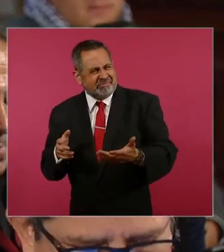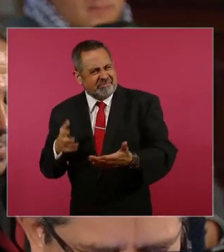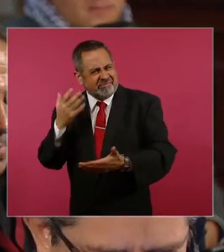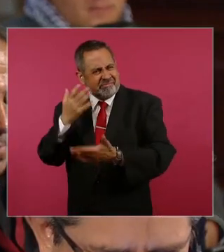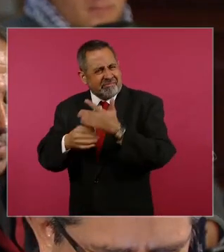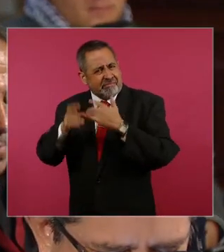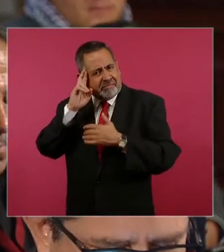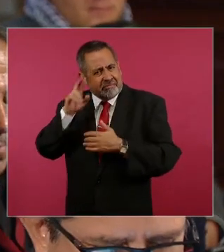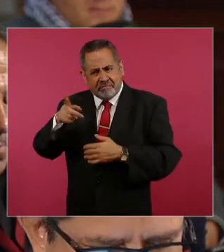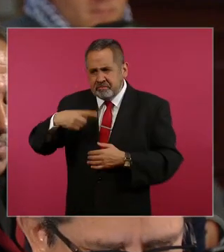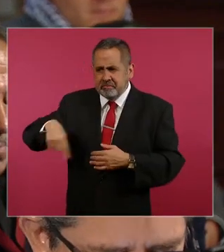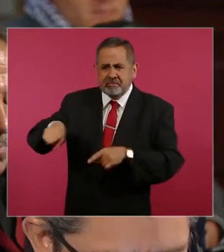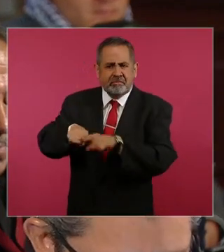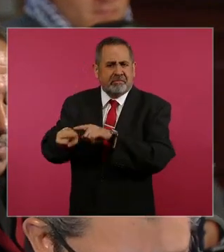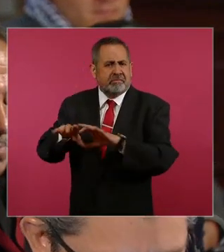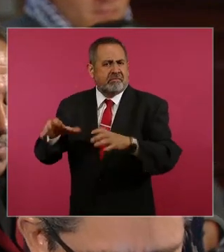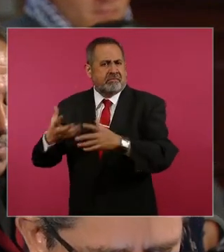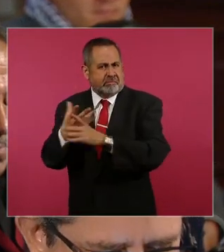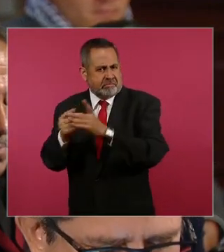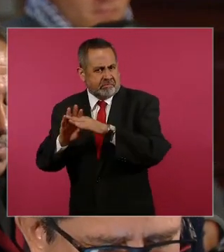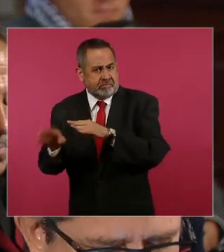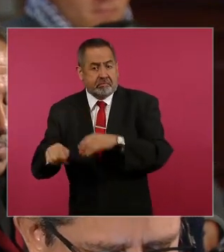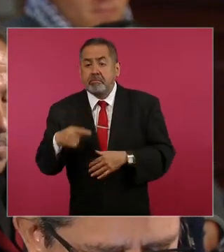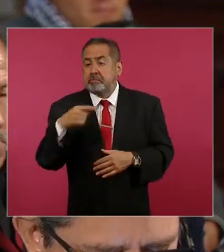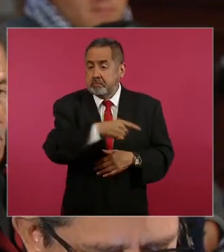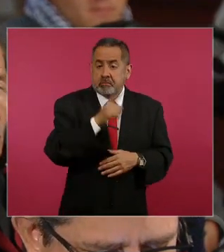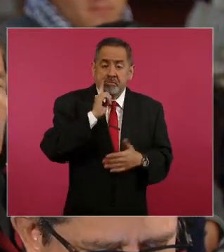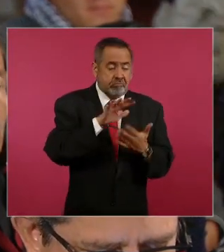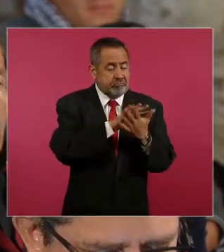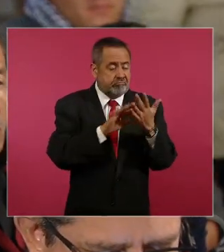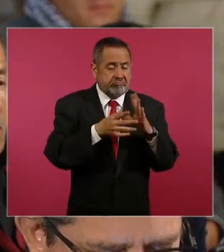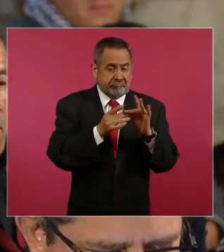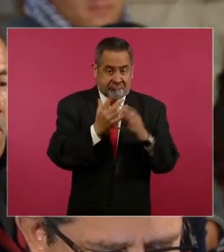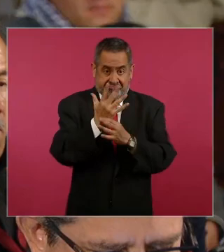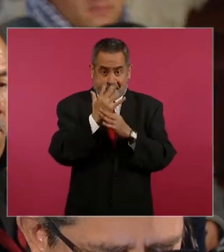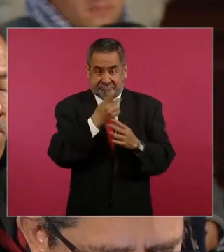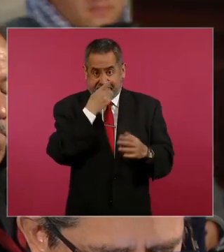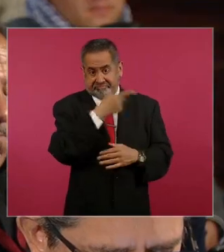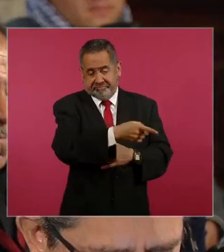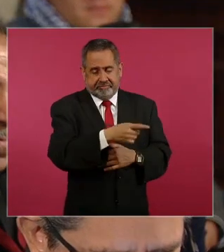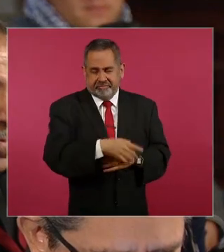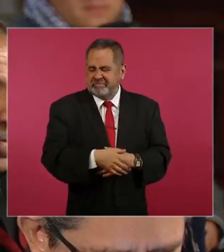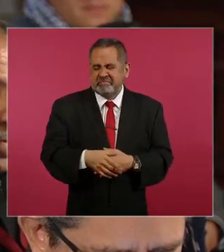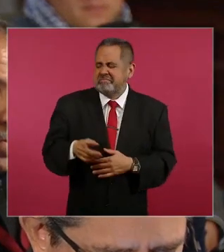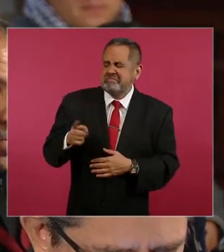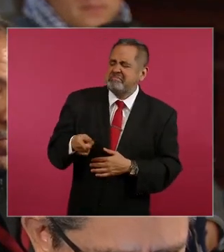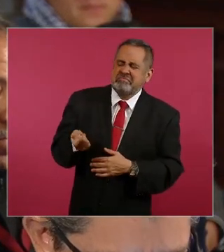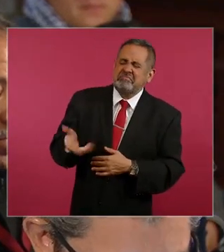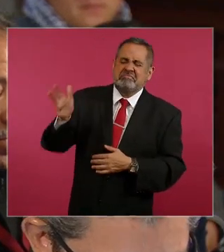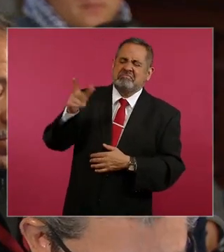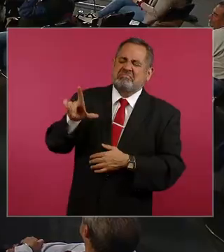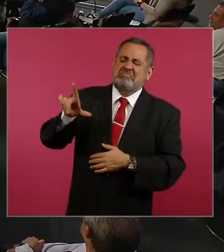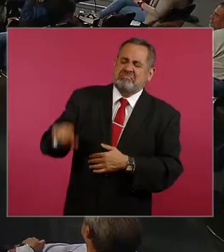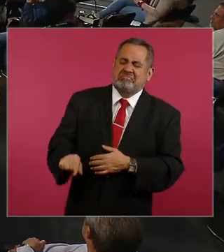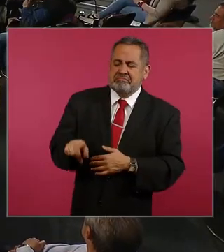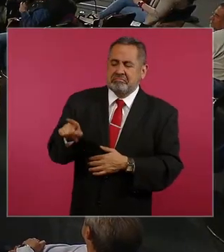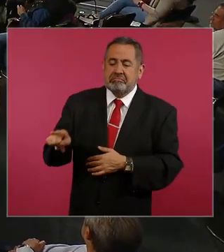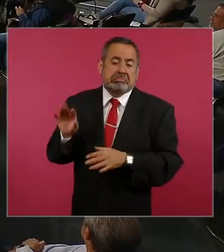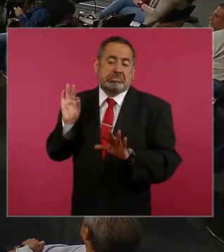y aseguró en este escrito, lo dice textual, se trataba de un